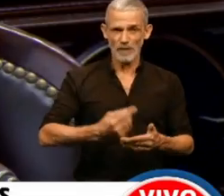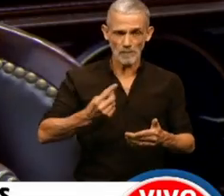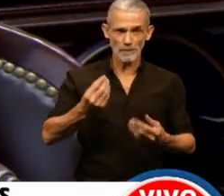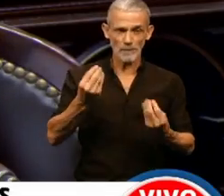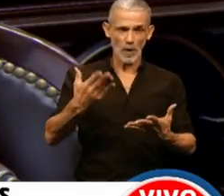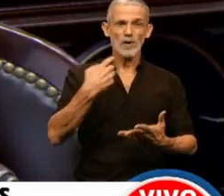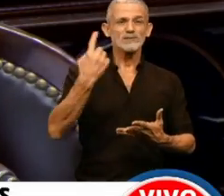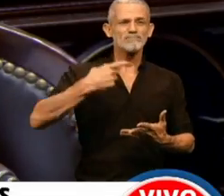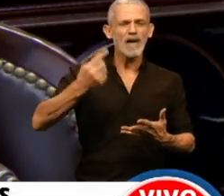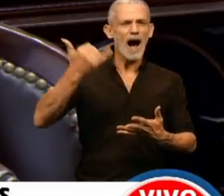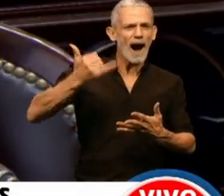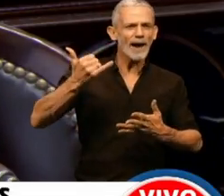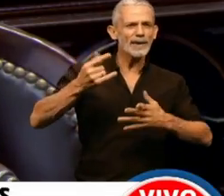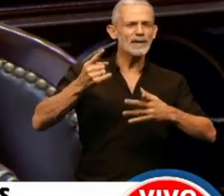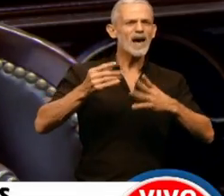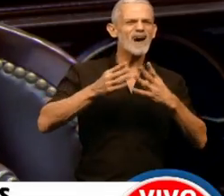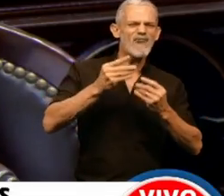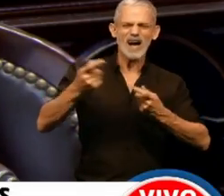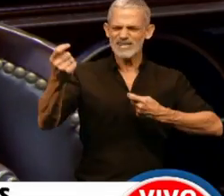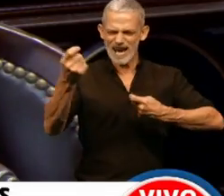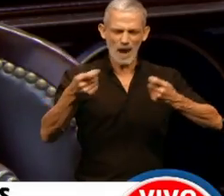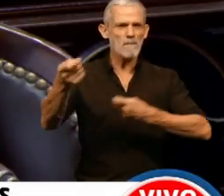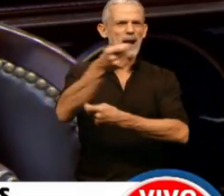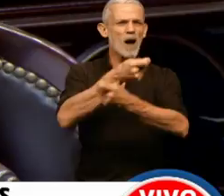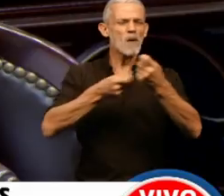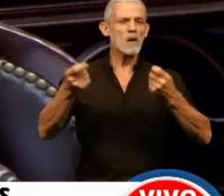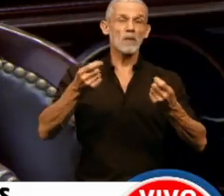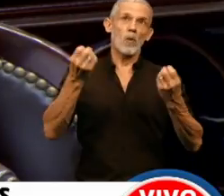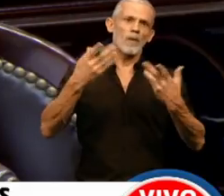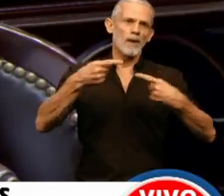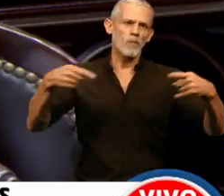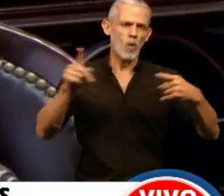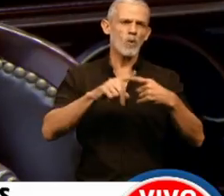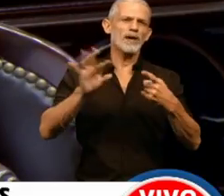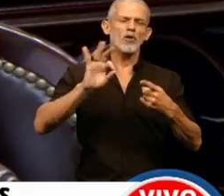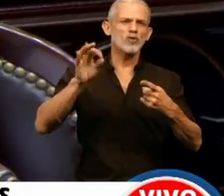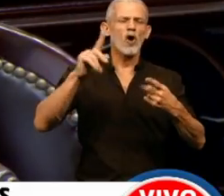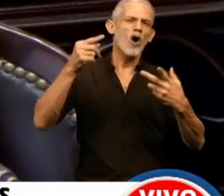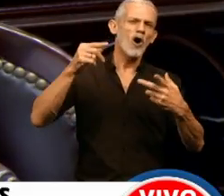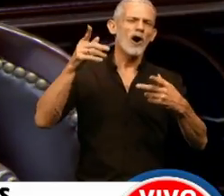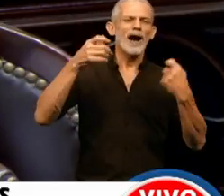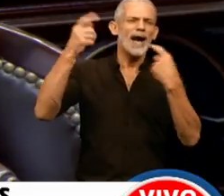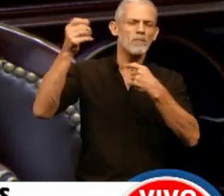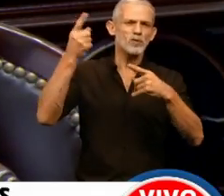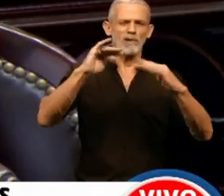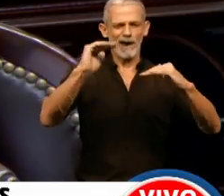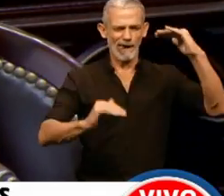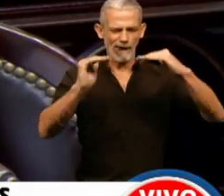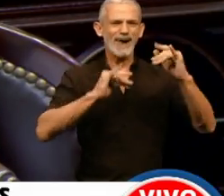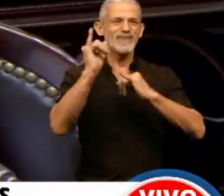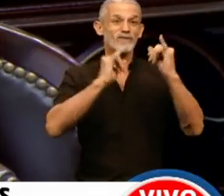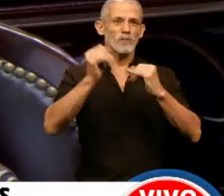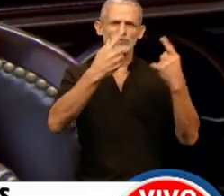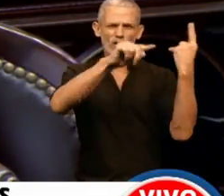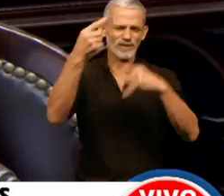frente a la existencia de esta fase de mercado como existen bienes públicos externalidades positivas o negativas asimetrías de información